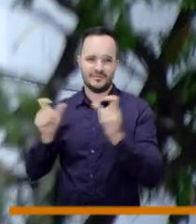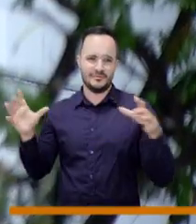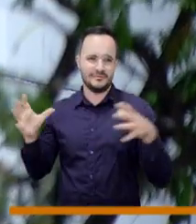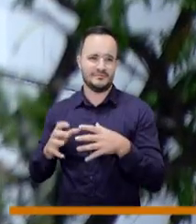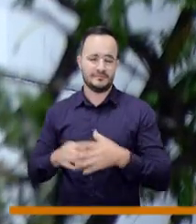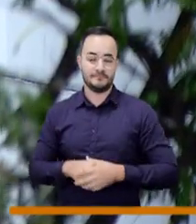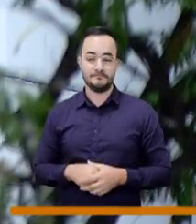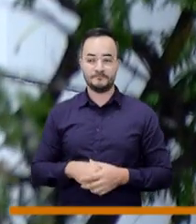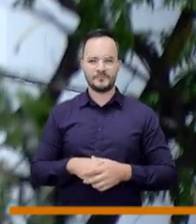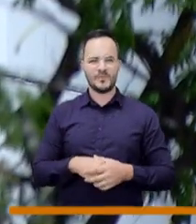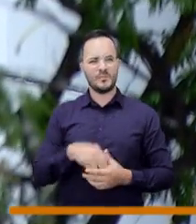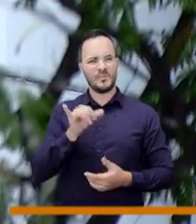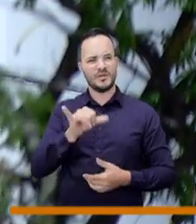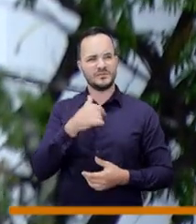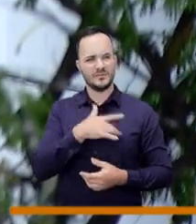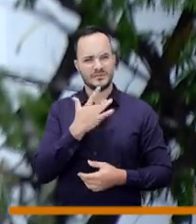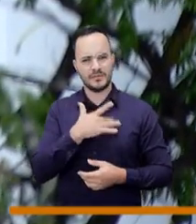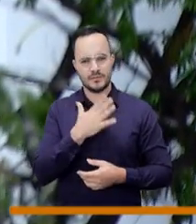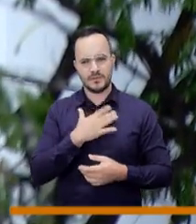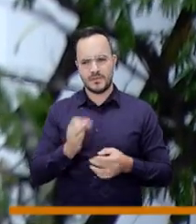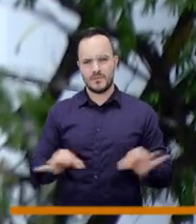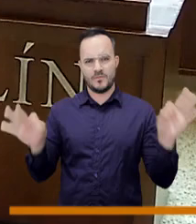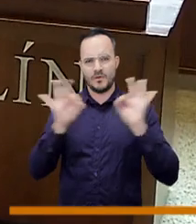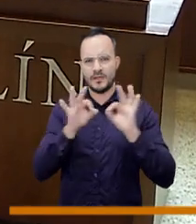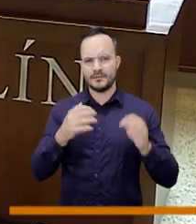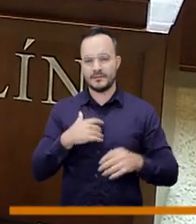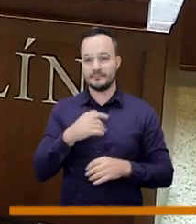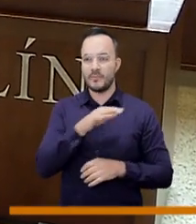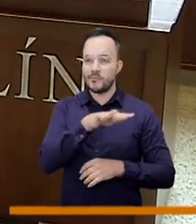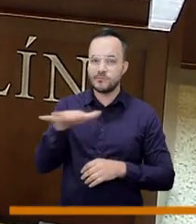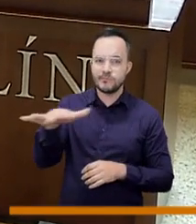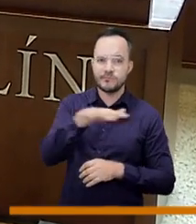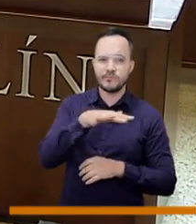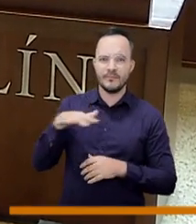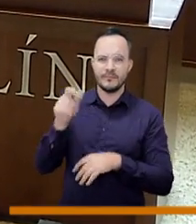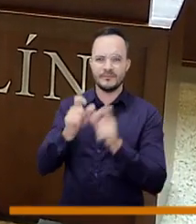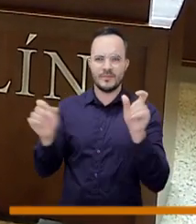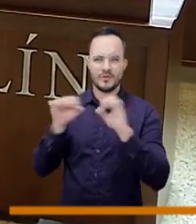importante que exista un trato respetuoso,